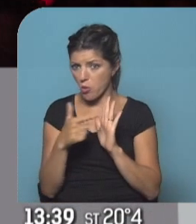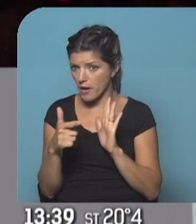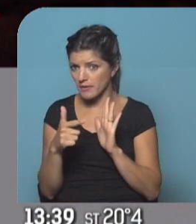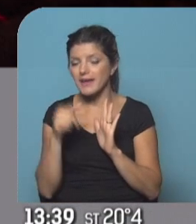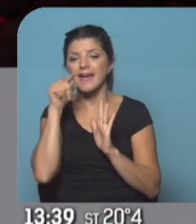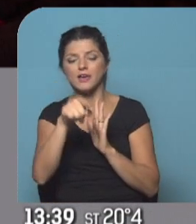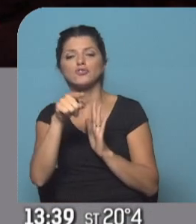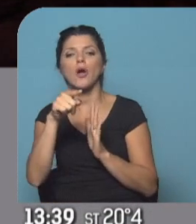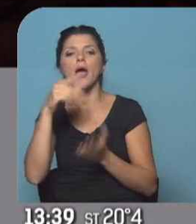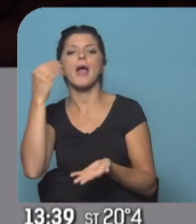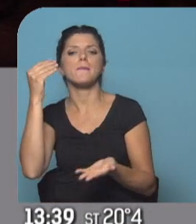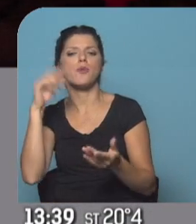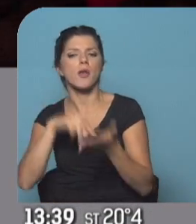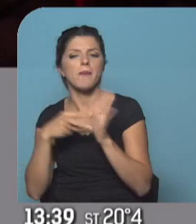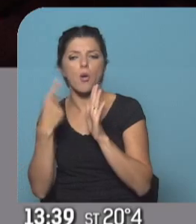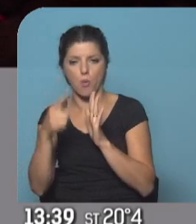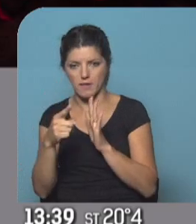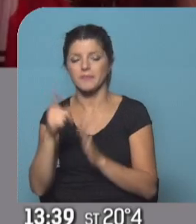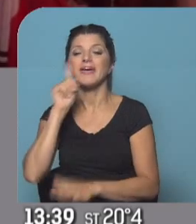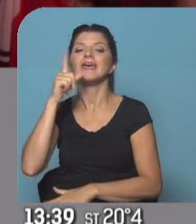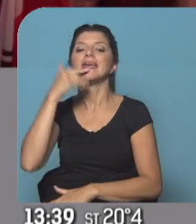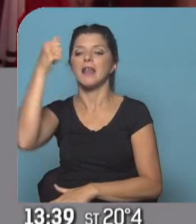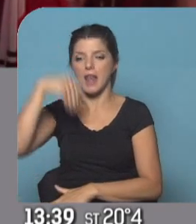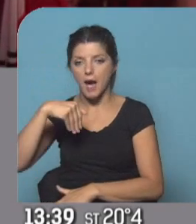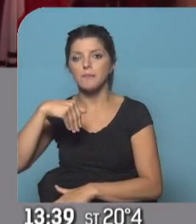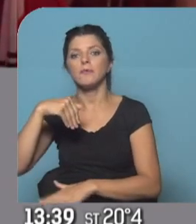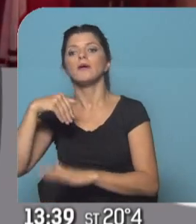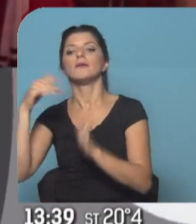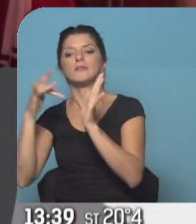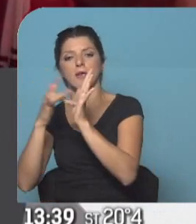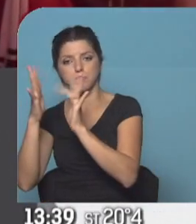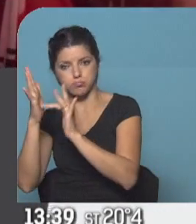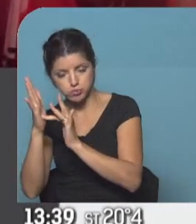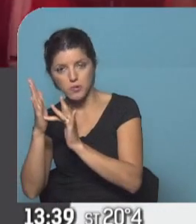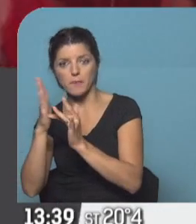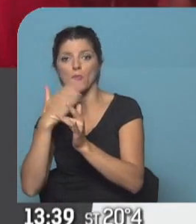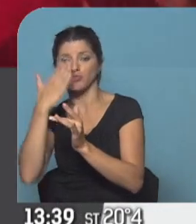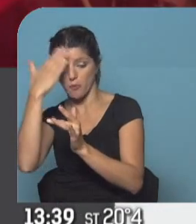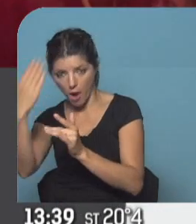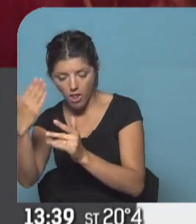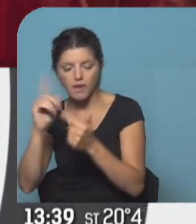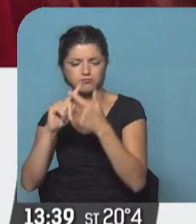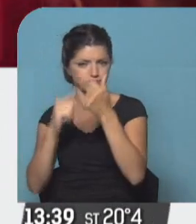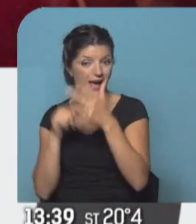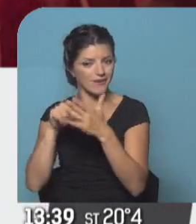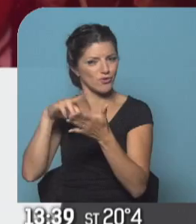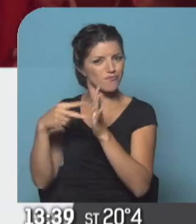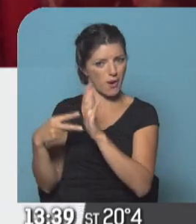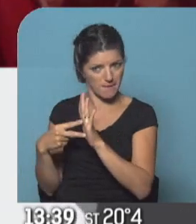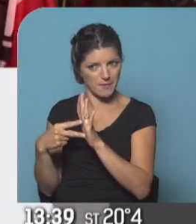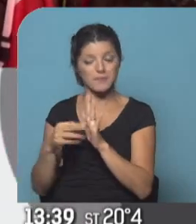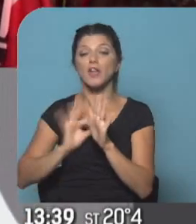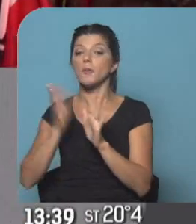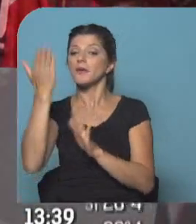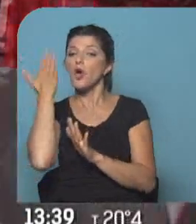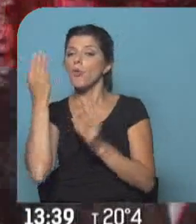el velo, es el Islam, son las mezquitas. Recibió el año pasado 1.474 pedidos de asilo.